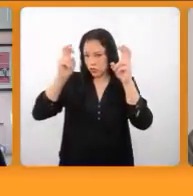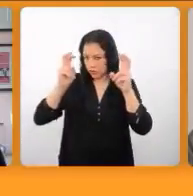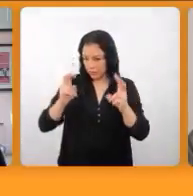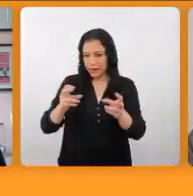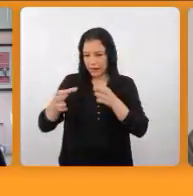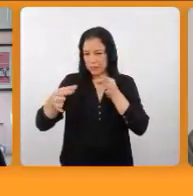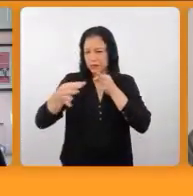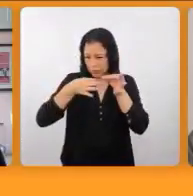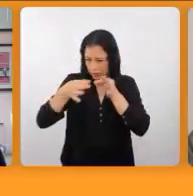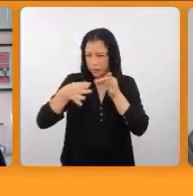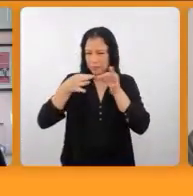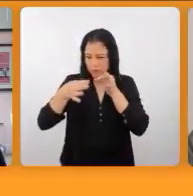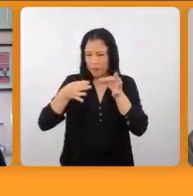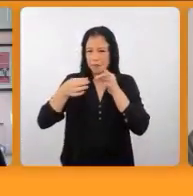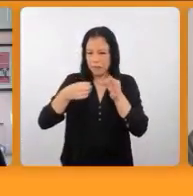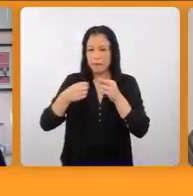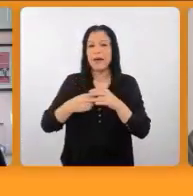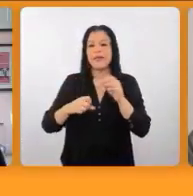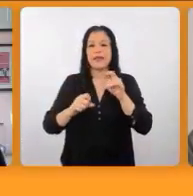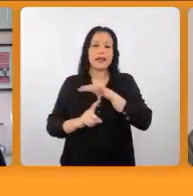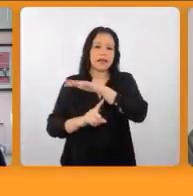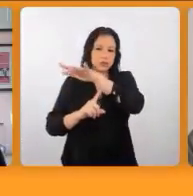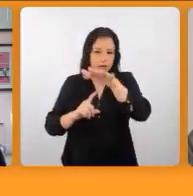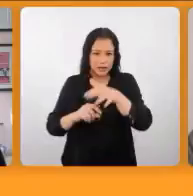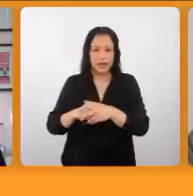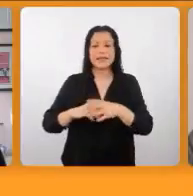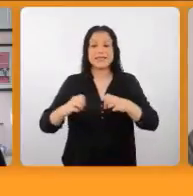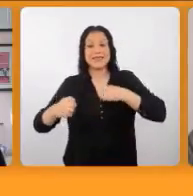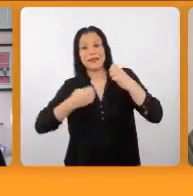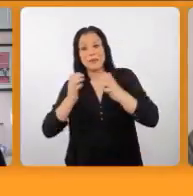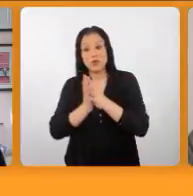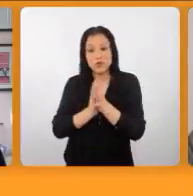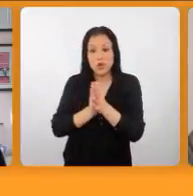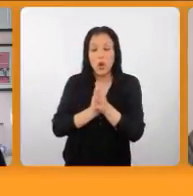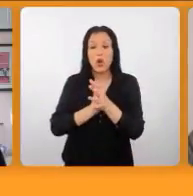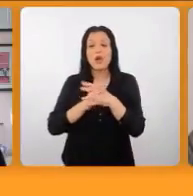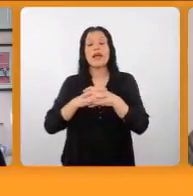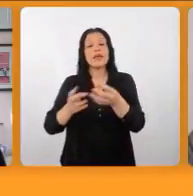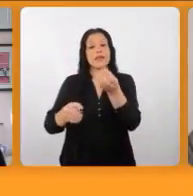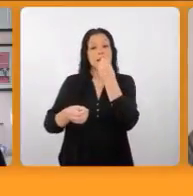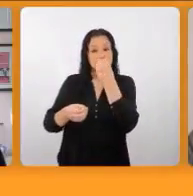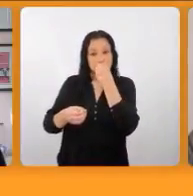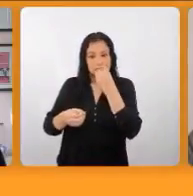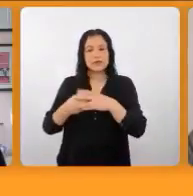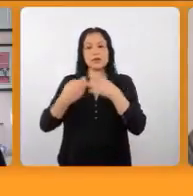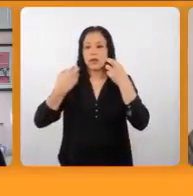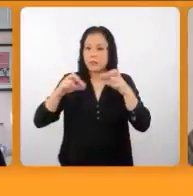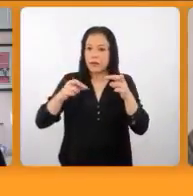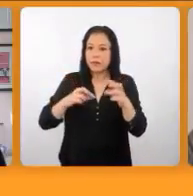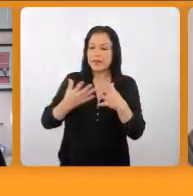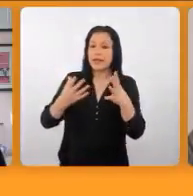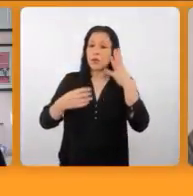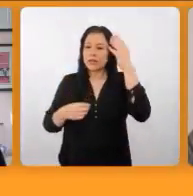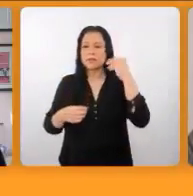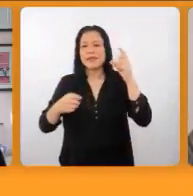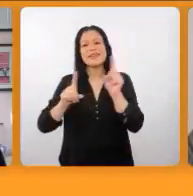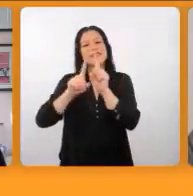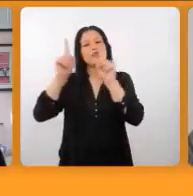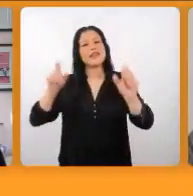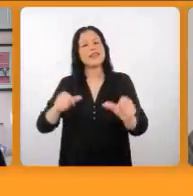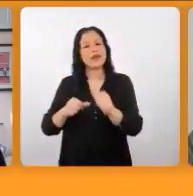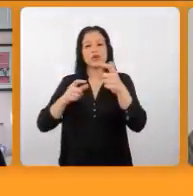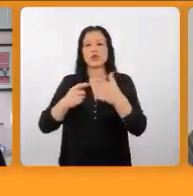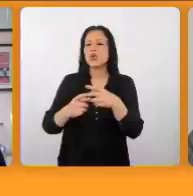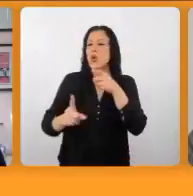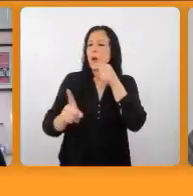ido mencionando, de naturaleza, de aventura, de gastronomía, que permitan crear esta experiencia diferente, auténtica,